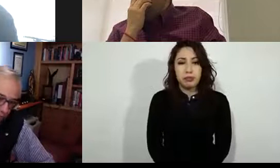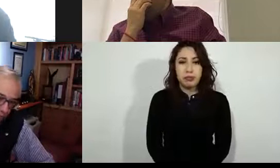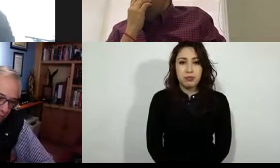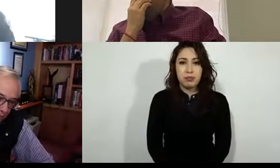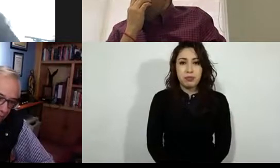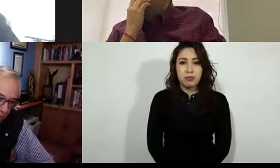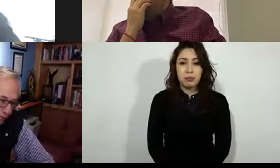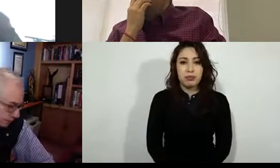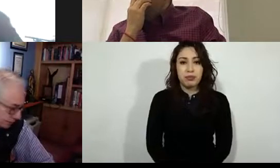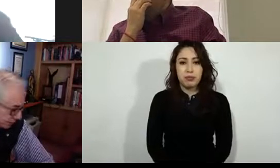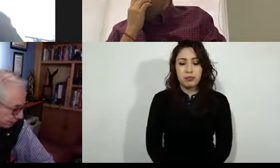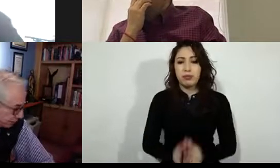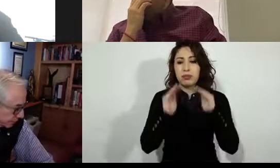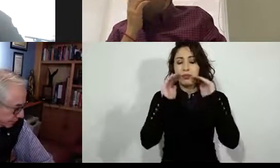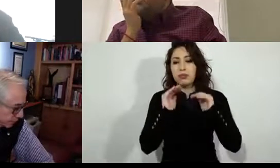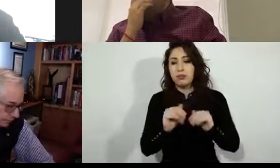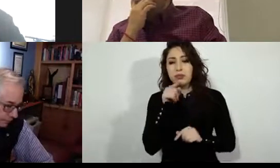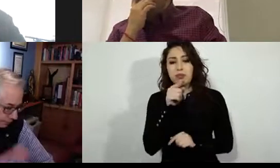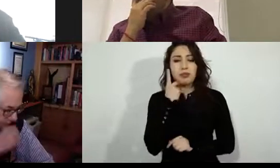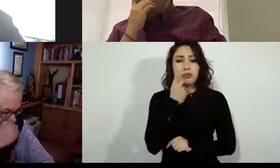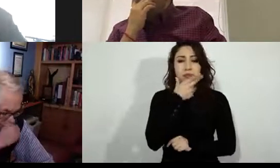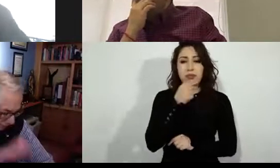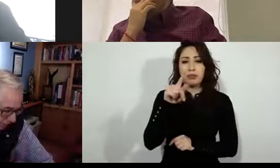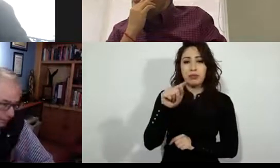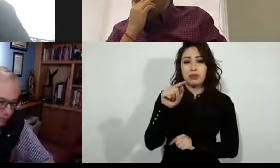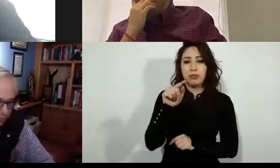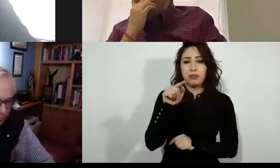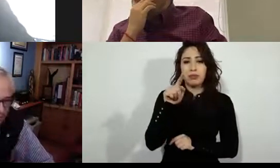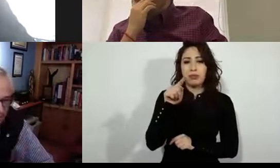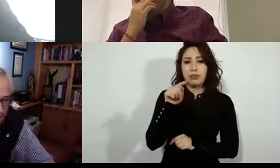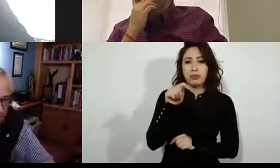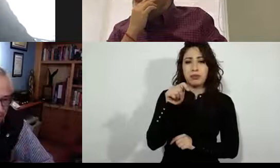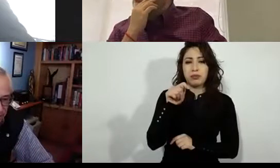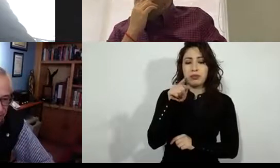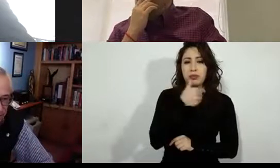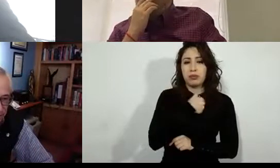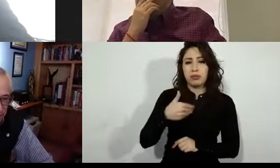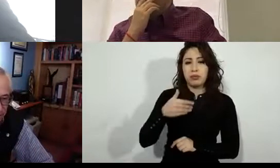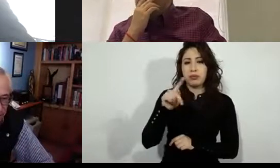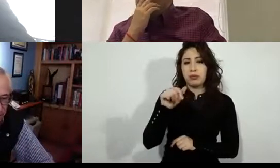Enseguida solicito el uso de la palabra el diputado presidente. Adelante.